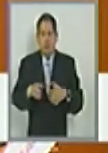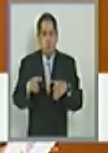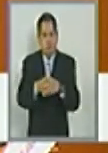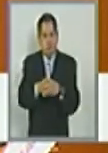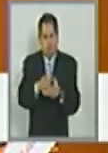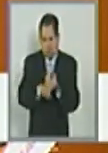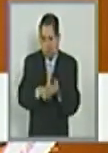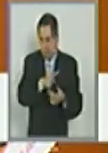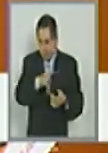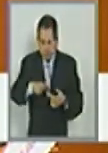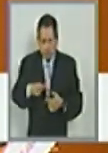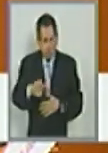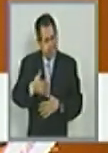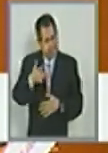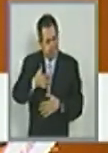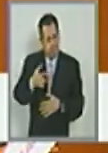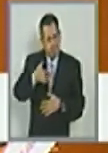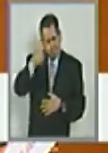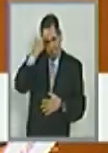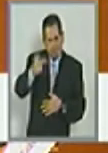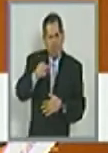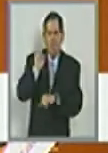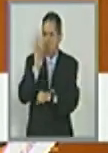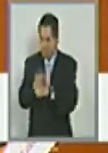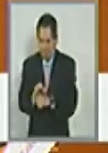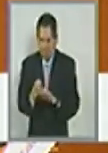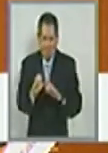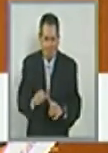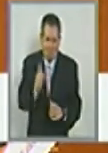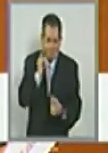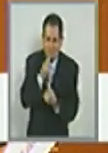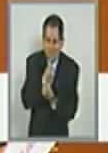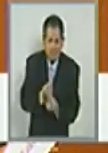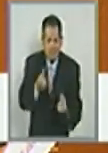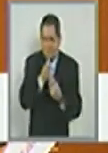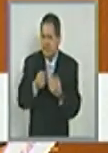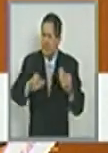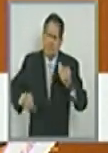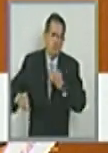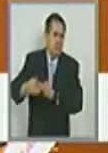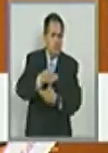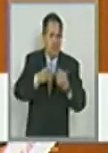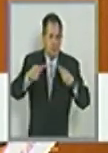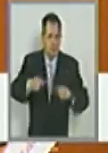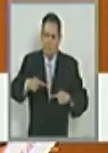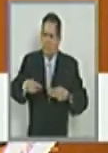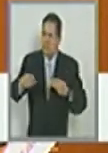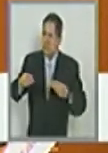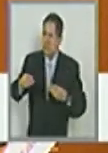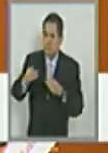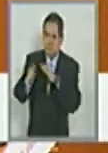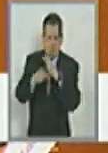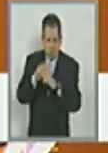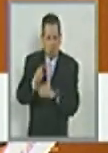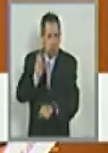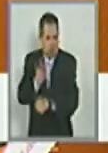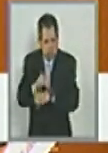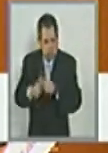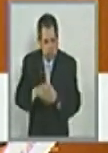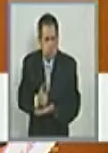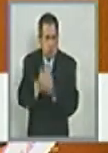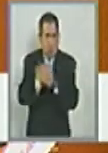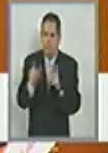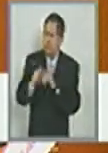exterior, tenemos la calidad moral de defender los derechos humanos de cualquier ciudadano del mundo. Es cuanto,